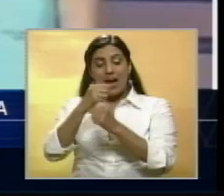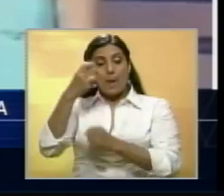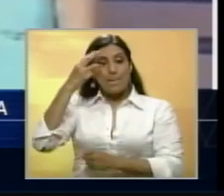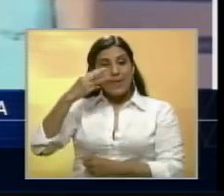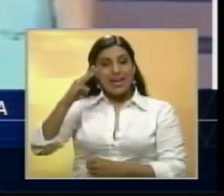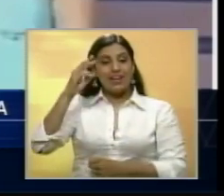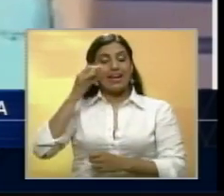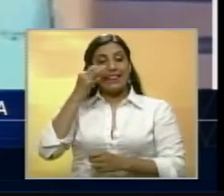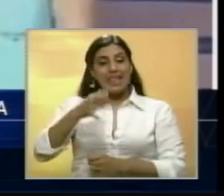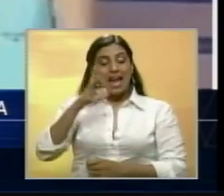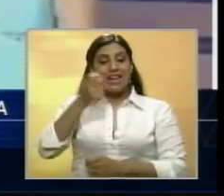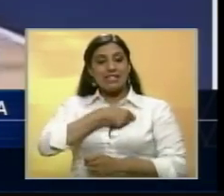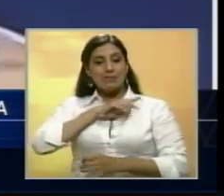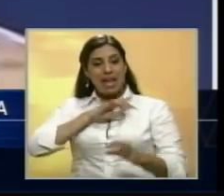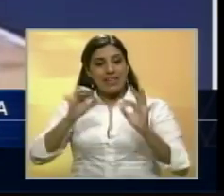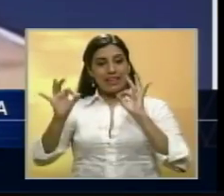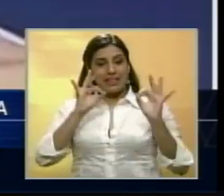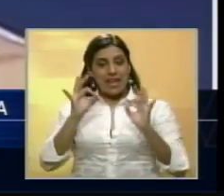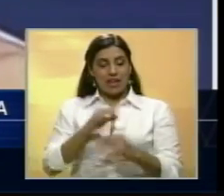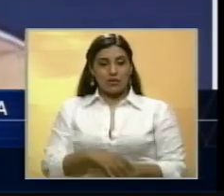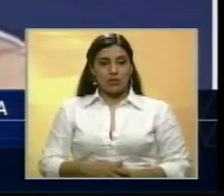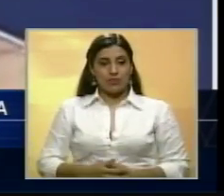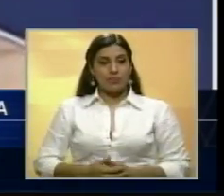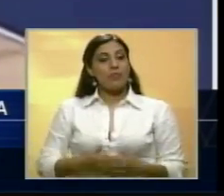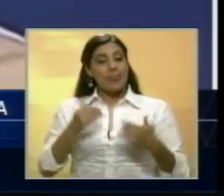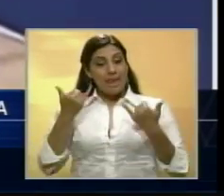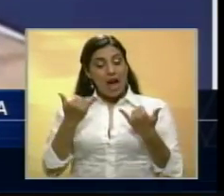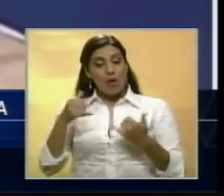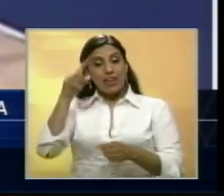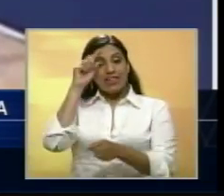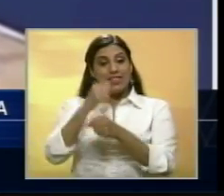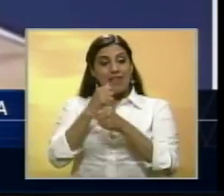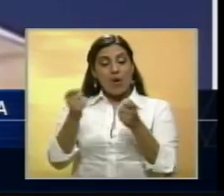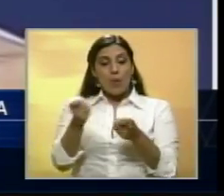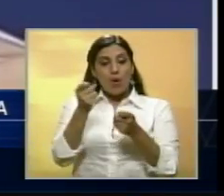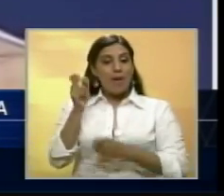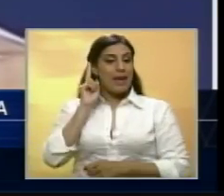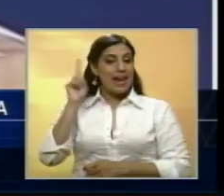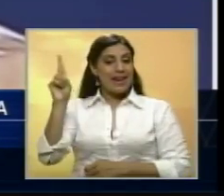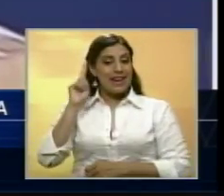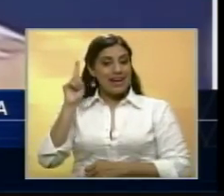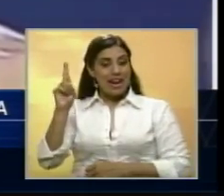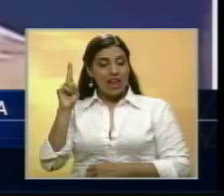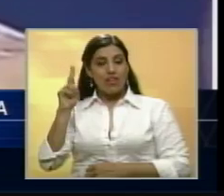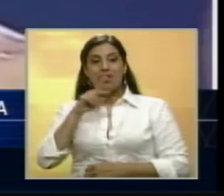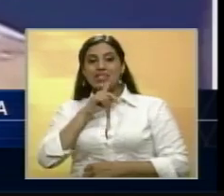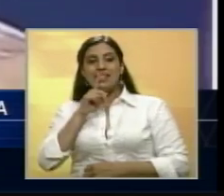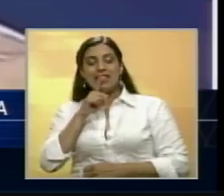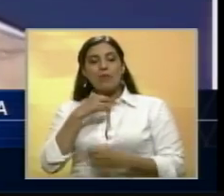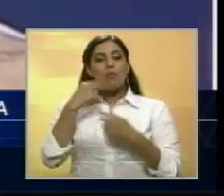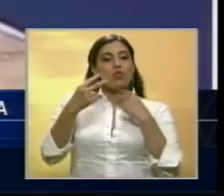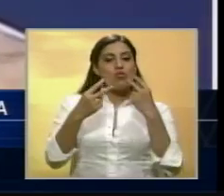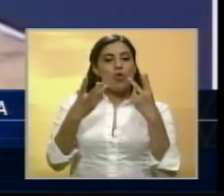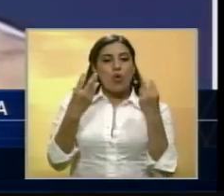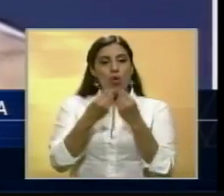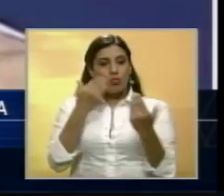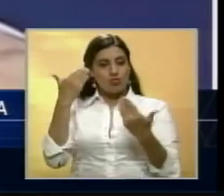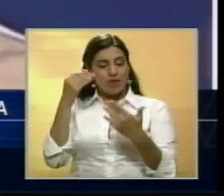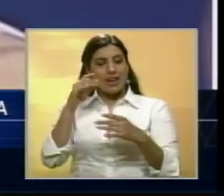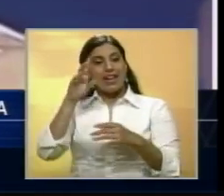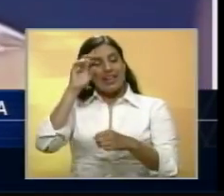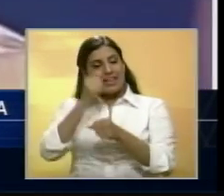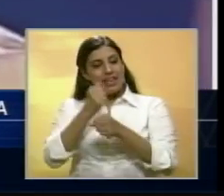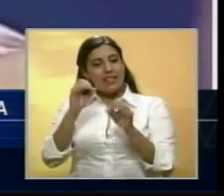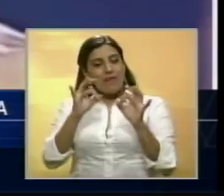Italia y España haciendo teatro. En la actualidad trabajaba en el programa de radio titulado De Tono a Tono con Susana y se